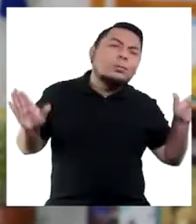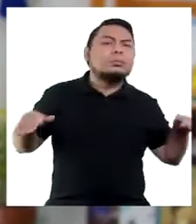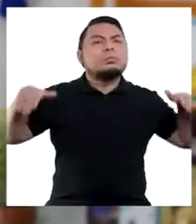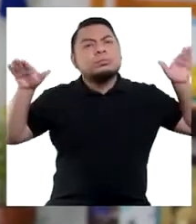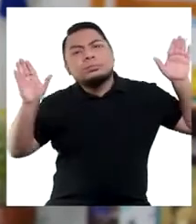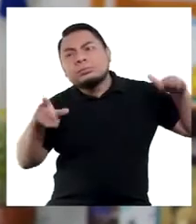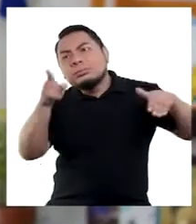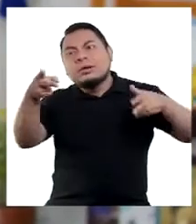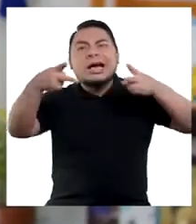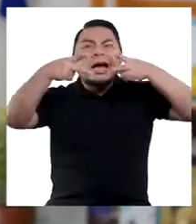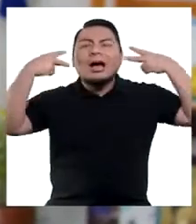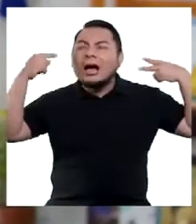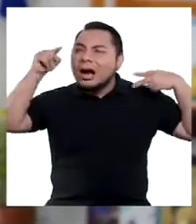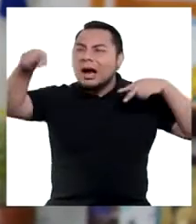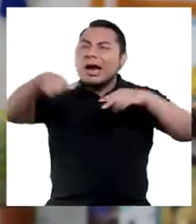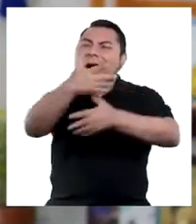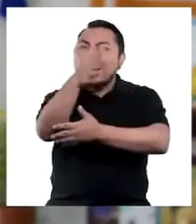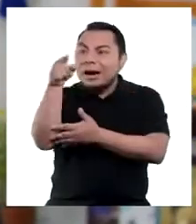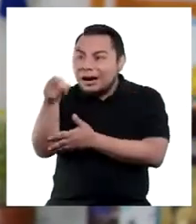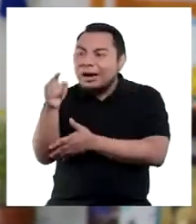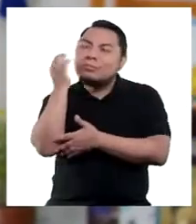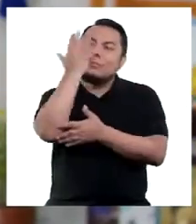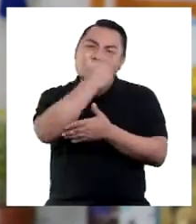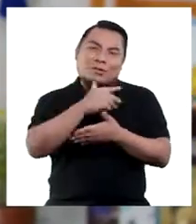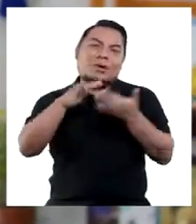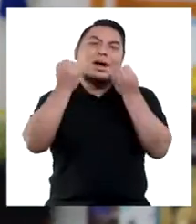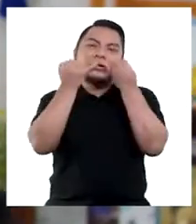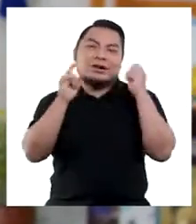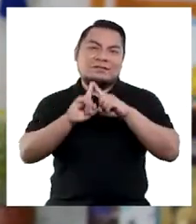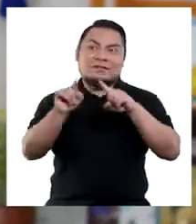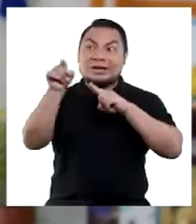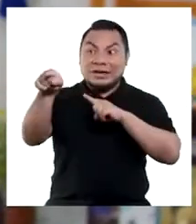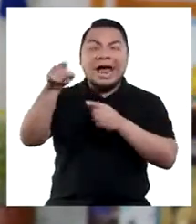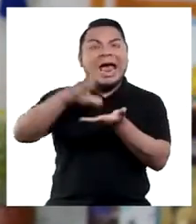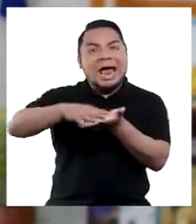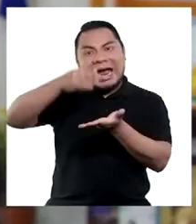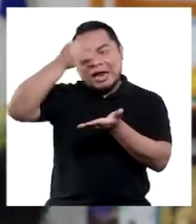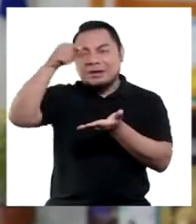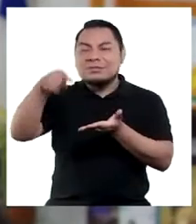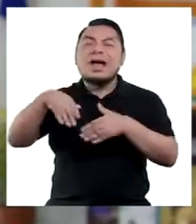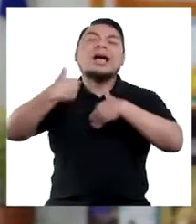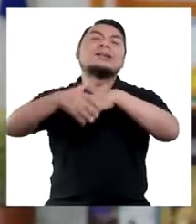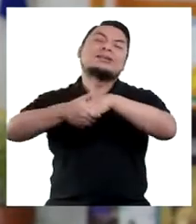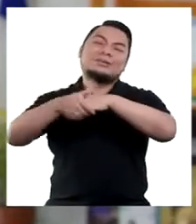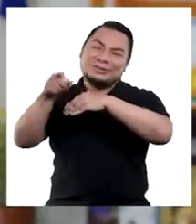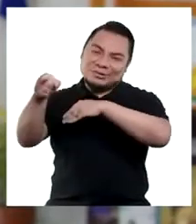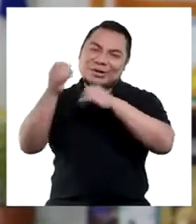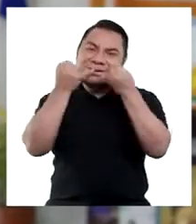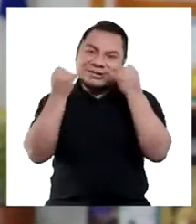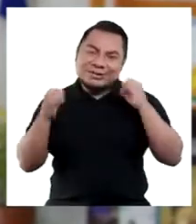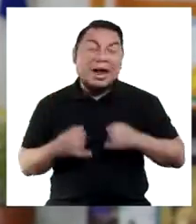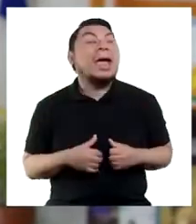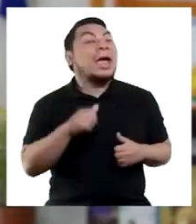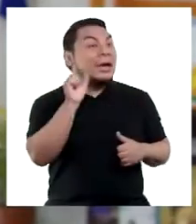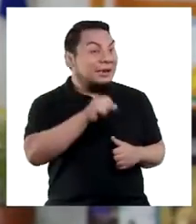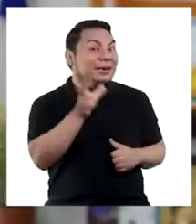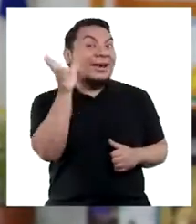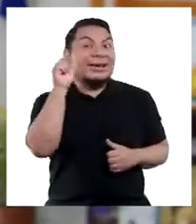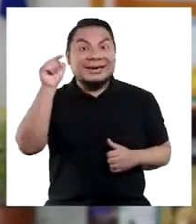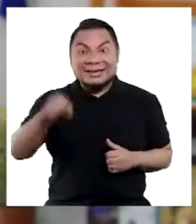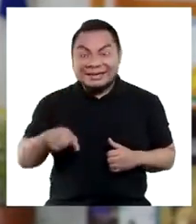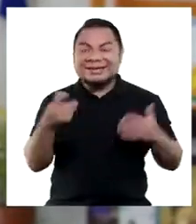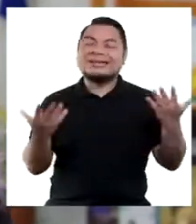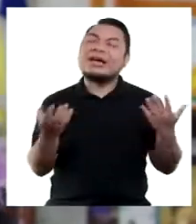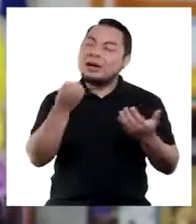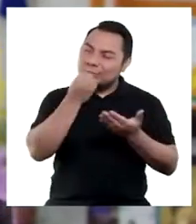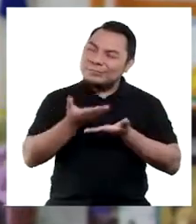volando hasta allá es hermoso ahí aprendí este saludo ya escucharlo